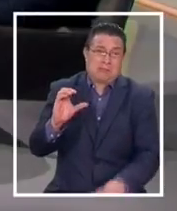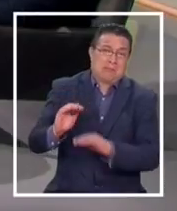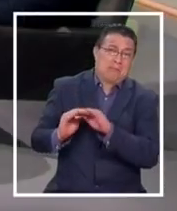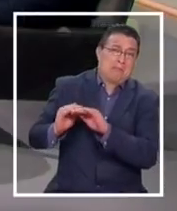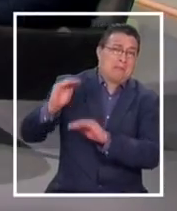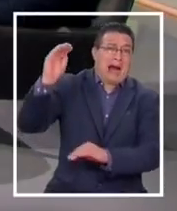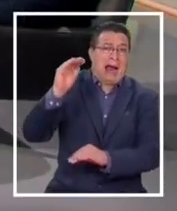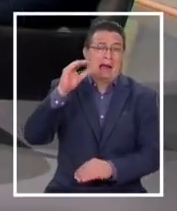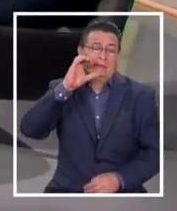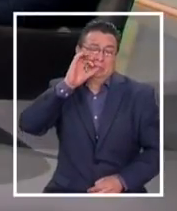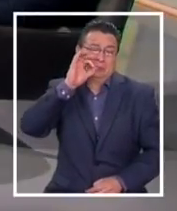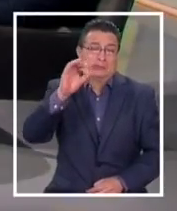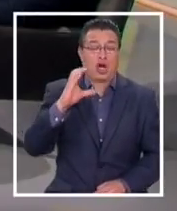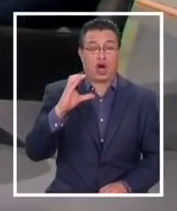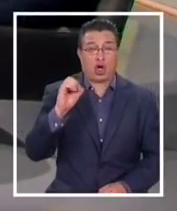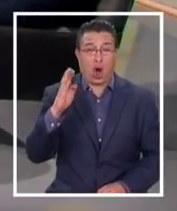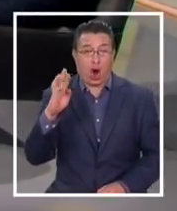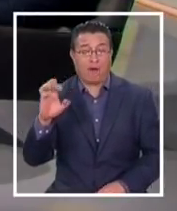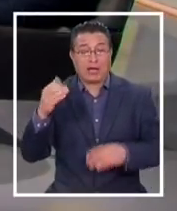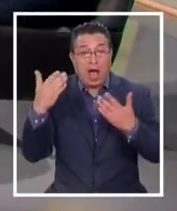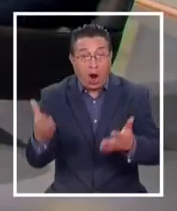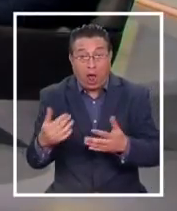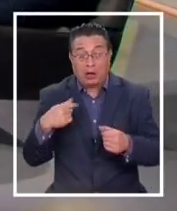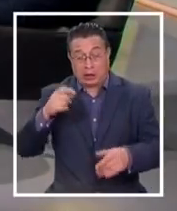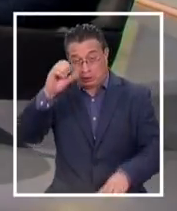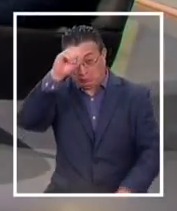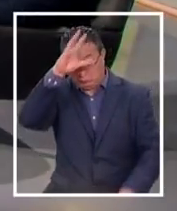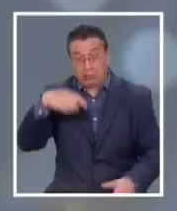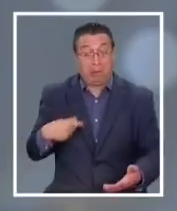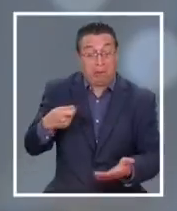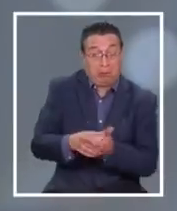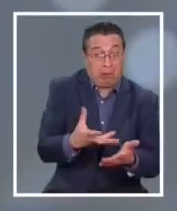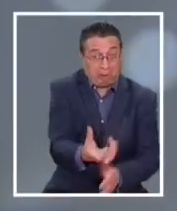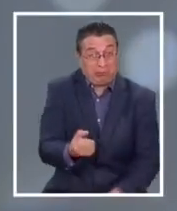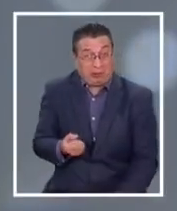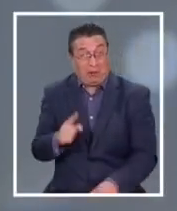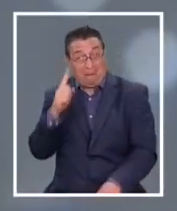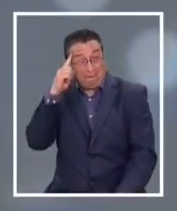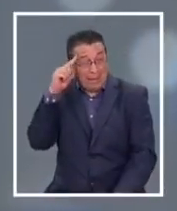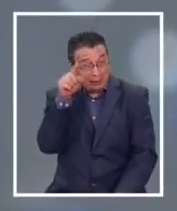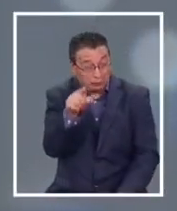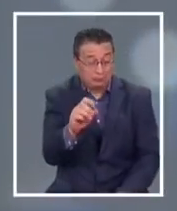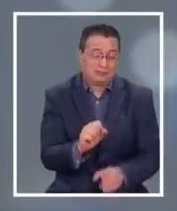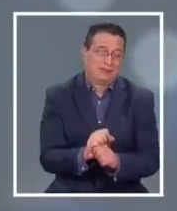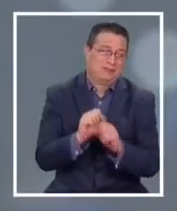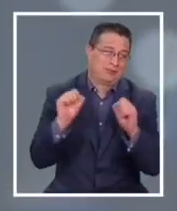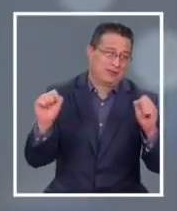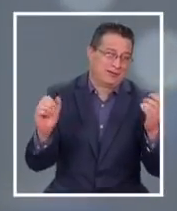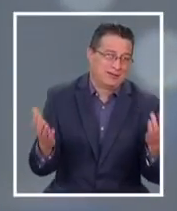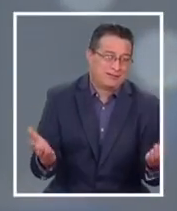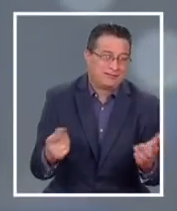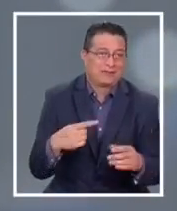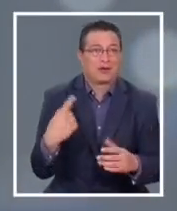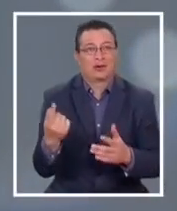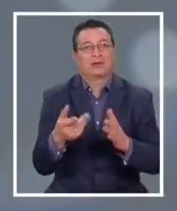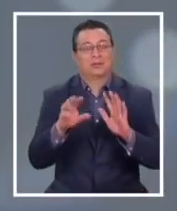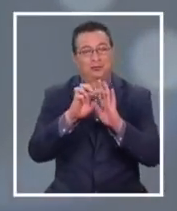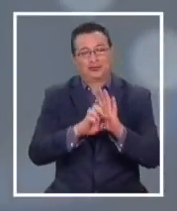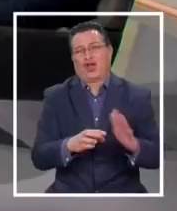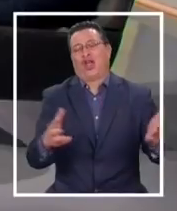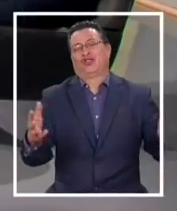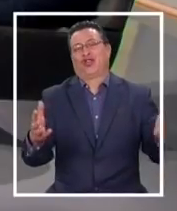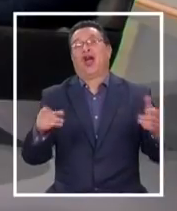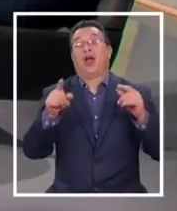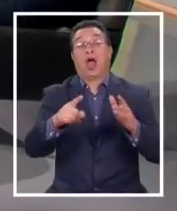del cobre que tenemos en este momento. Natalia. Si lo mismo dijeron respecto a la reforma tributaria y de todos los proyectos. Pero